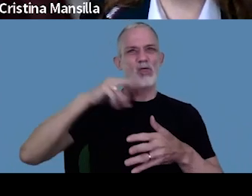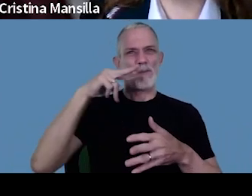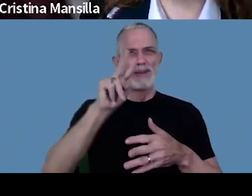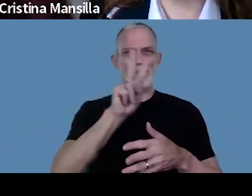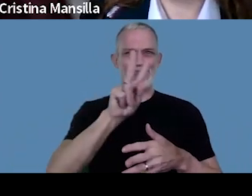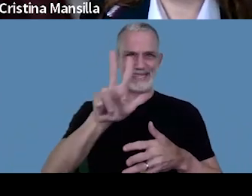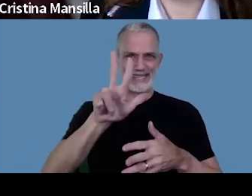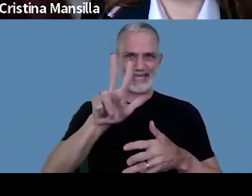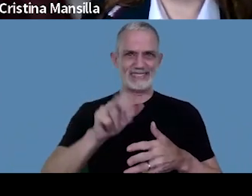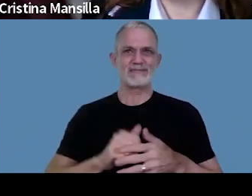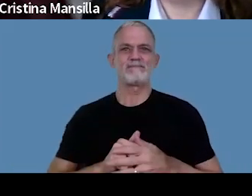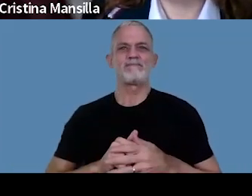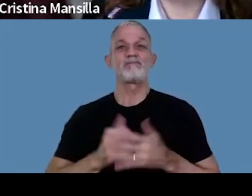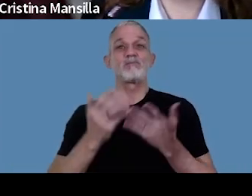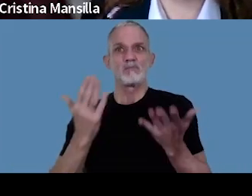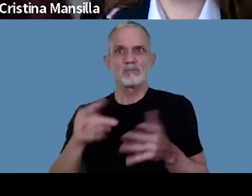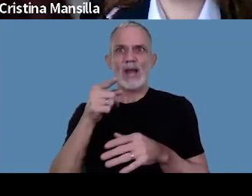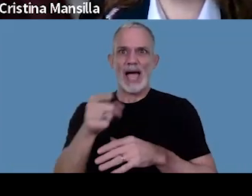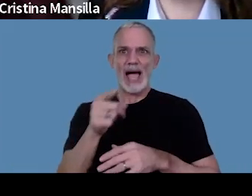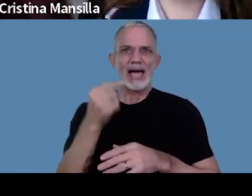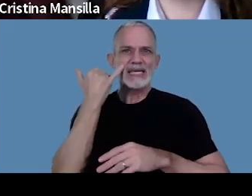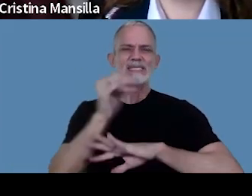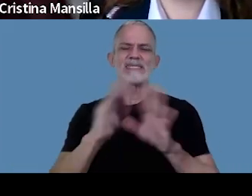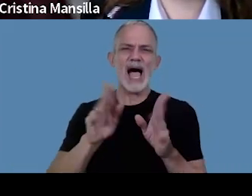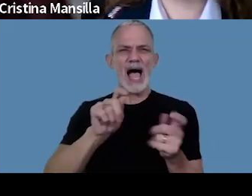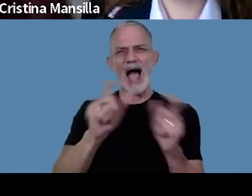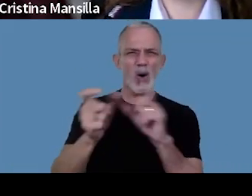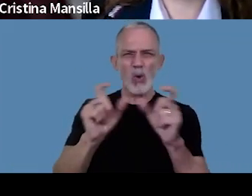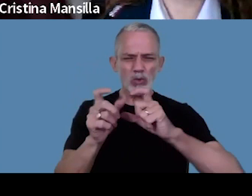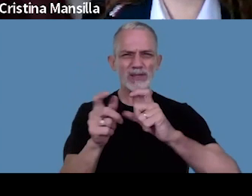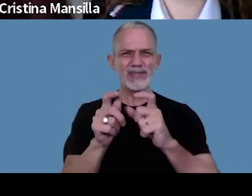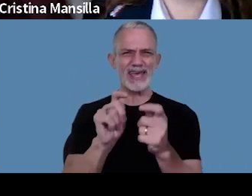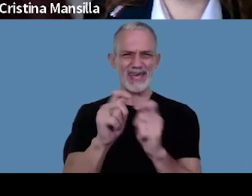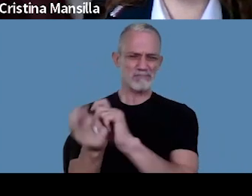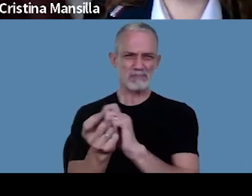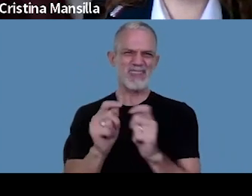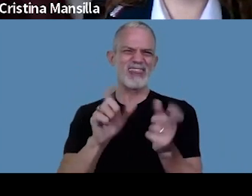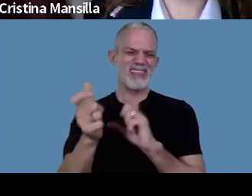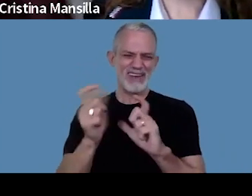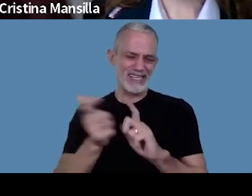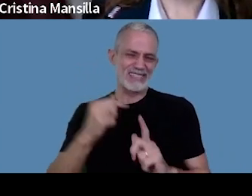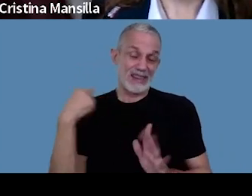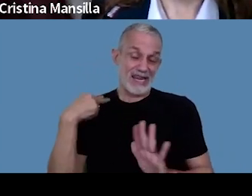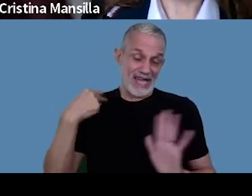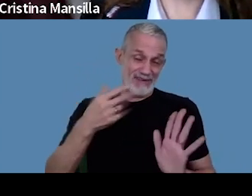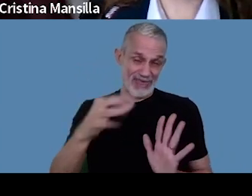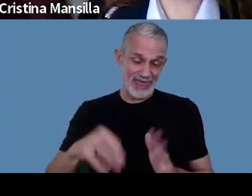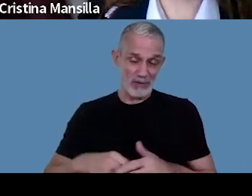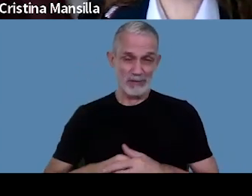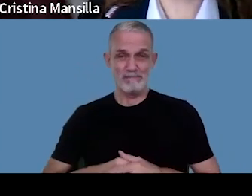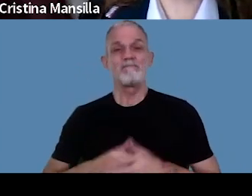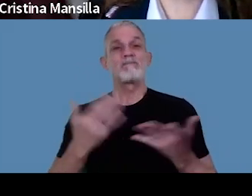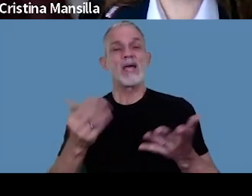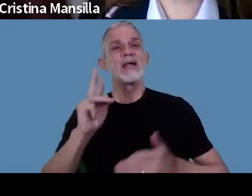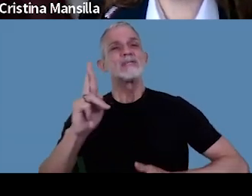quede alcanzado digamos, este ajuste que tendría que hacer el empleador. La